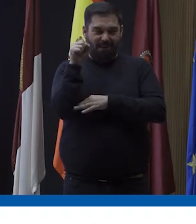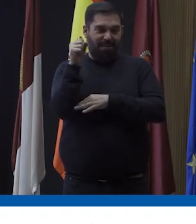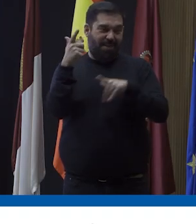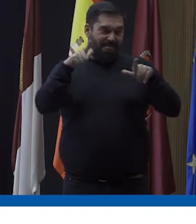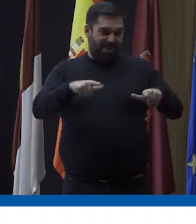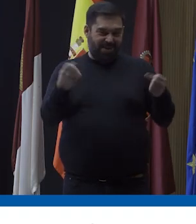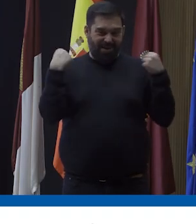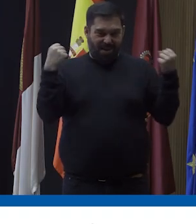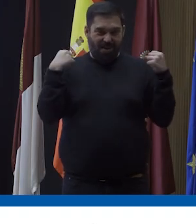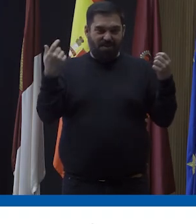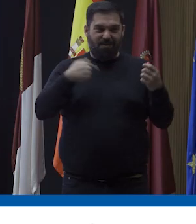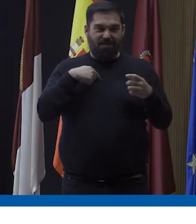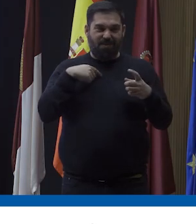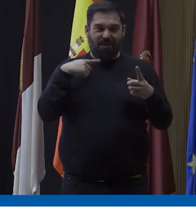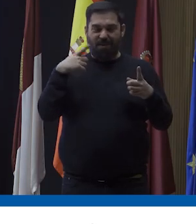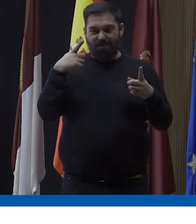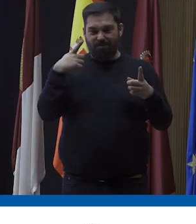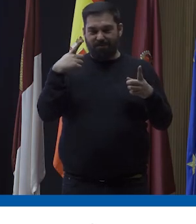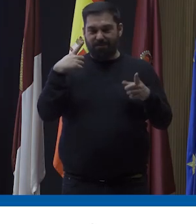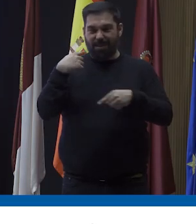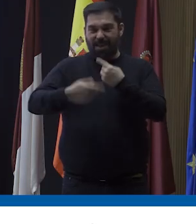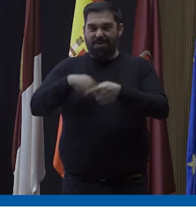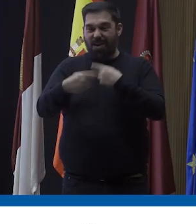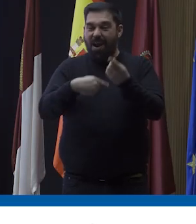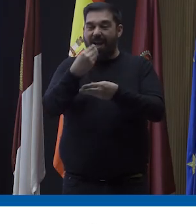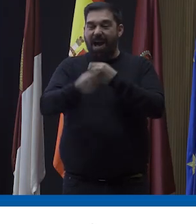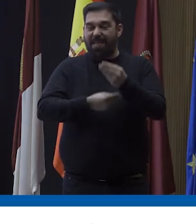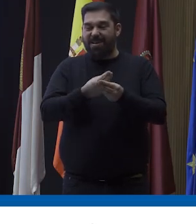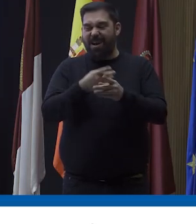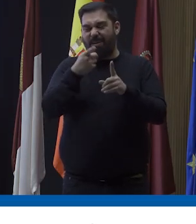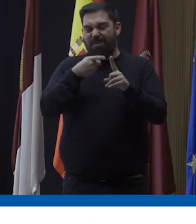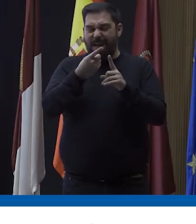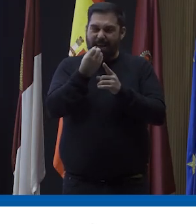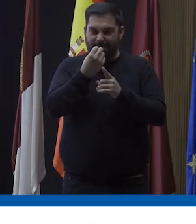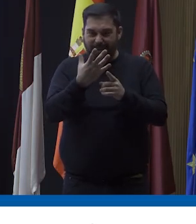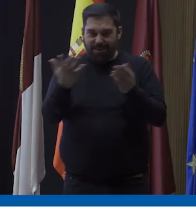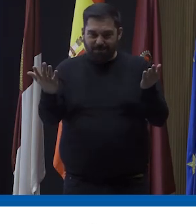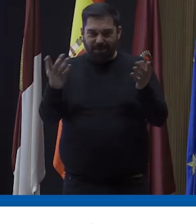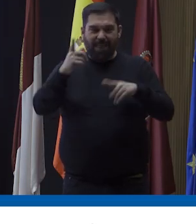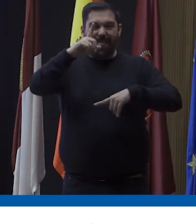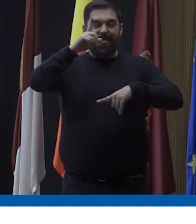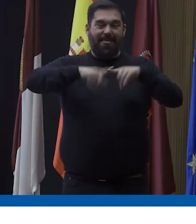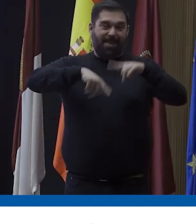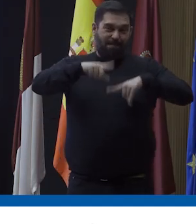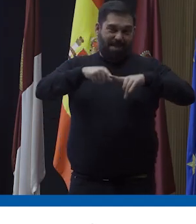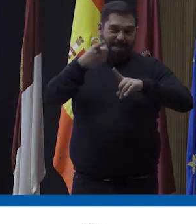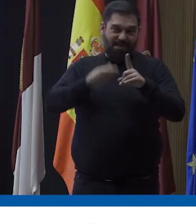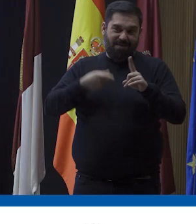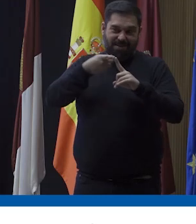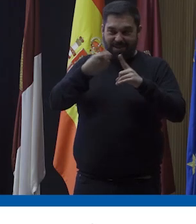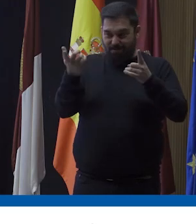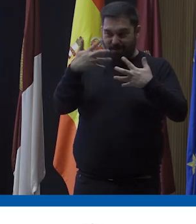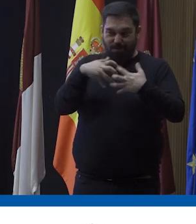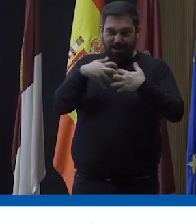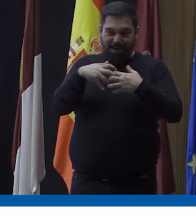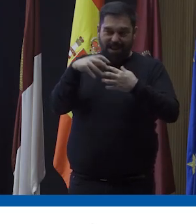hago prácticamente todos los días, ¿eso es útil o no? Es que depende del objetivo, porque las máquinas de abdominales en una persona que